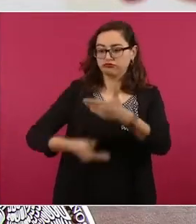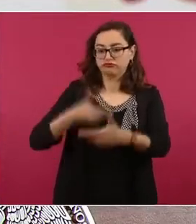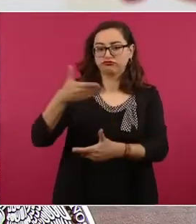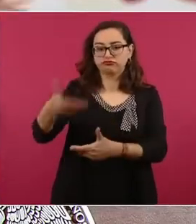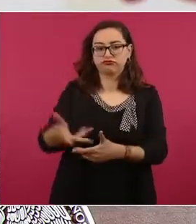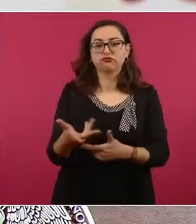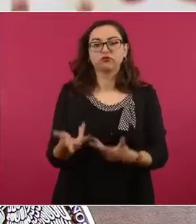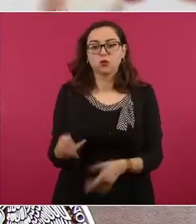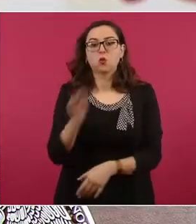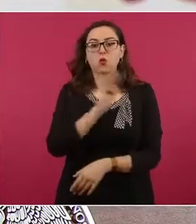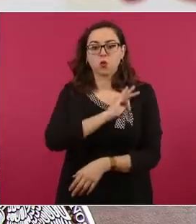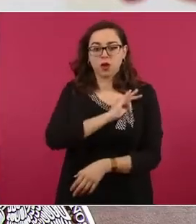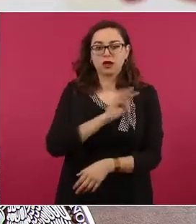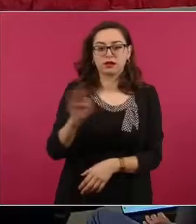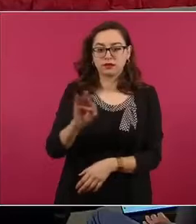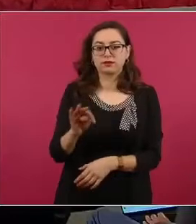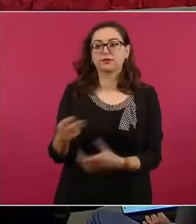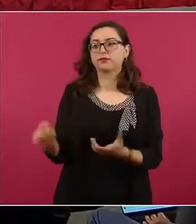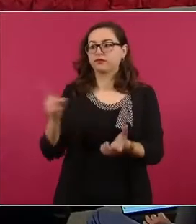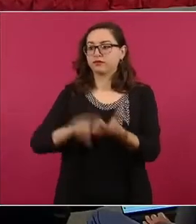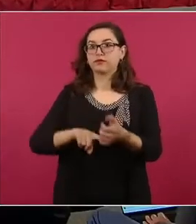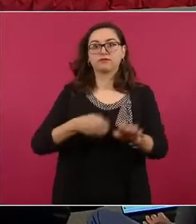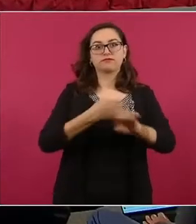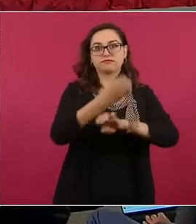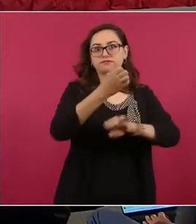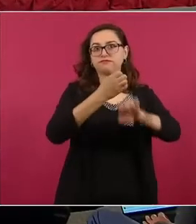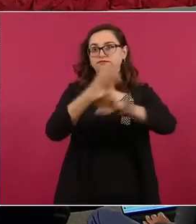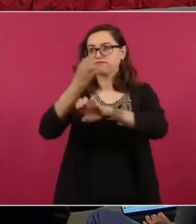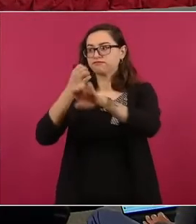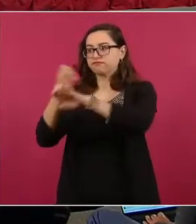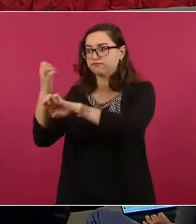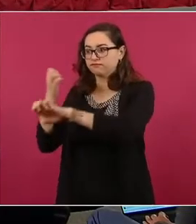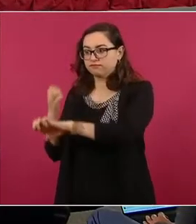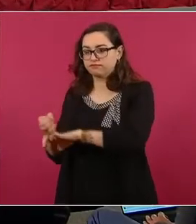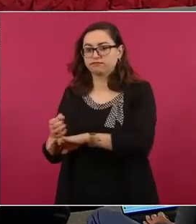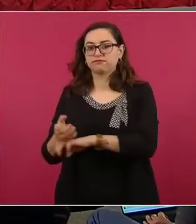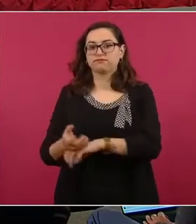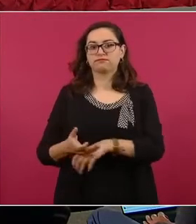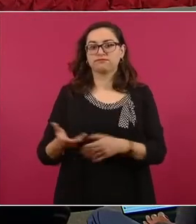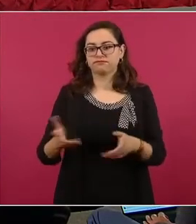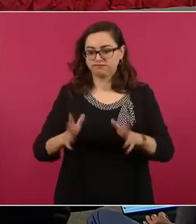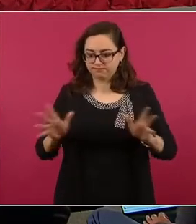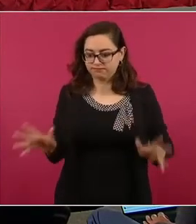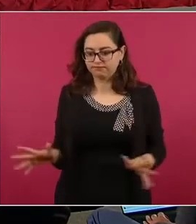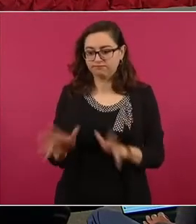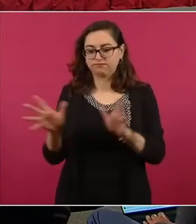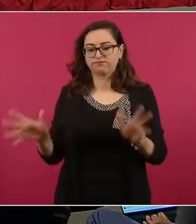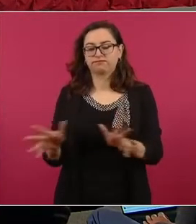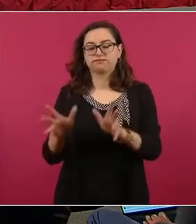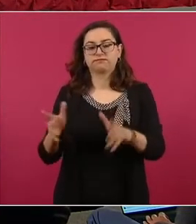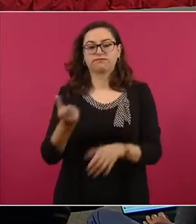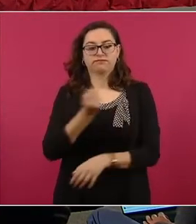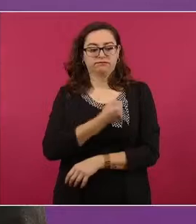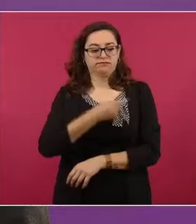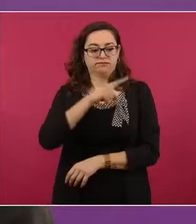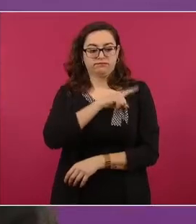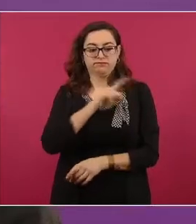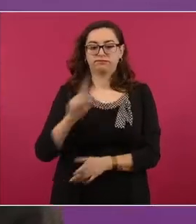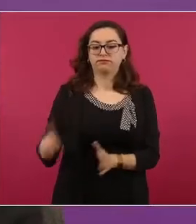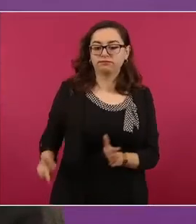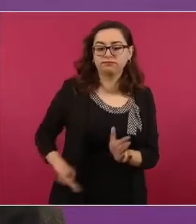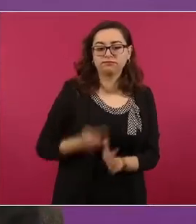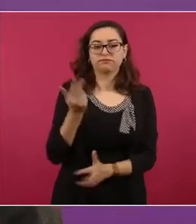ya se pueden ir haciendo en las entidades federativas donde estamos trabajando para federalizar el Sistema Nacional de